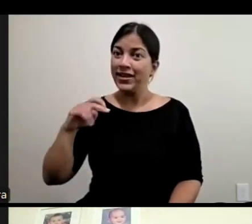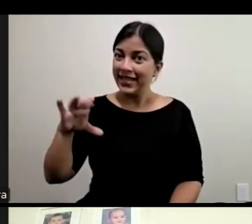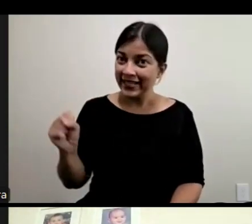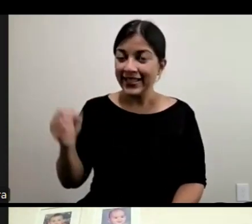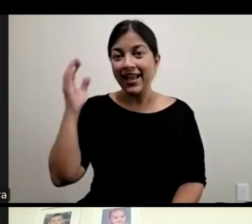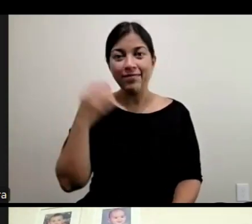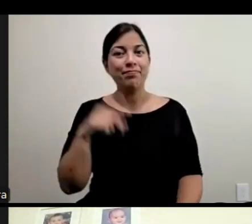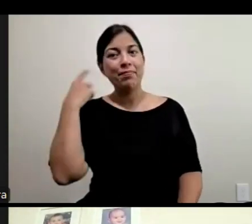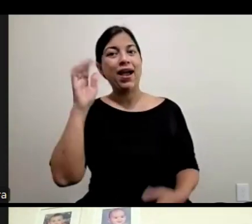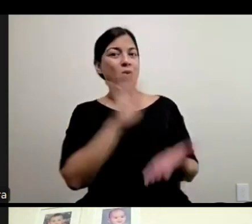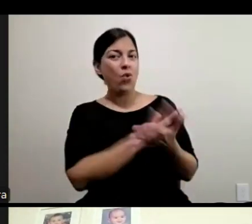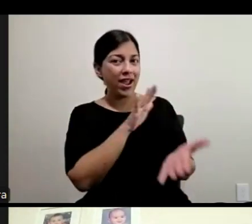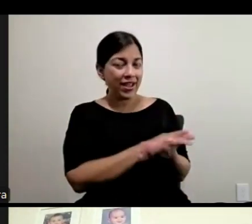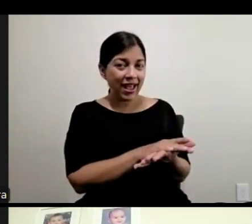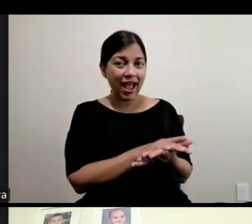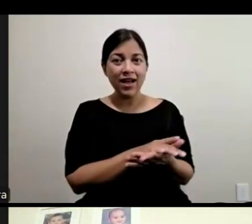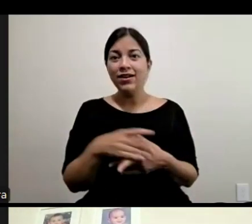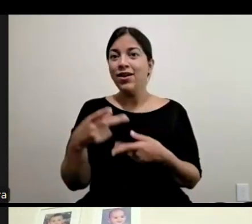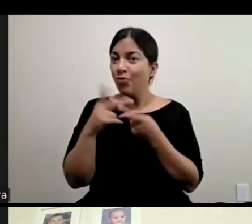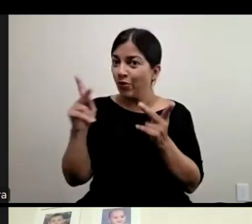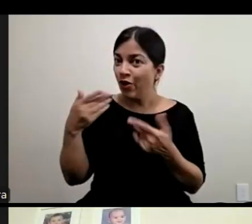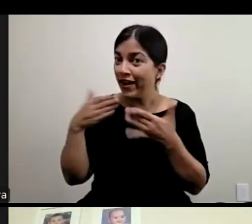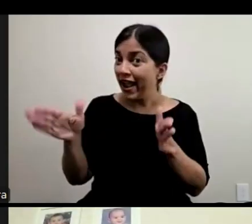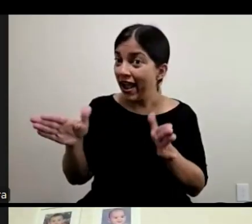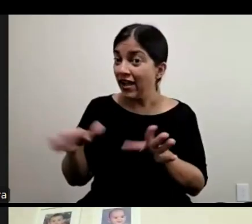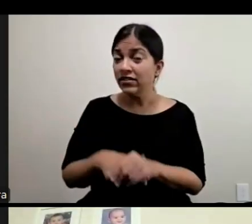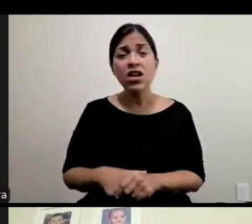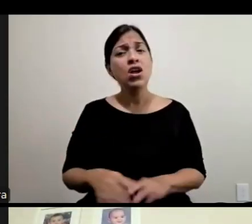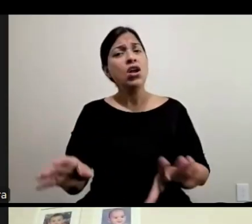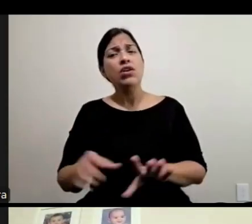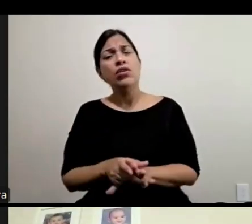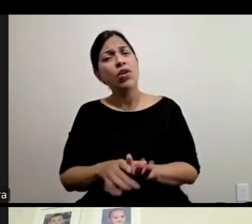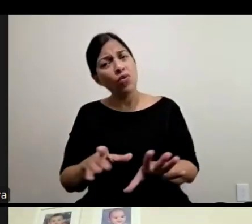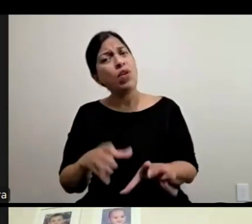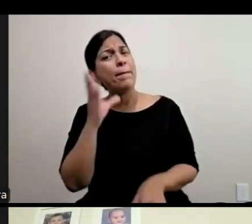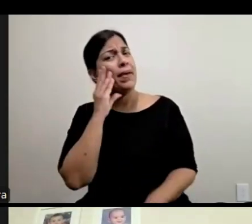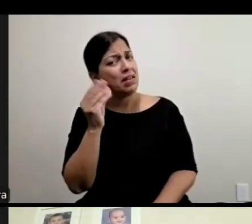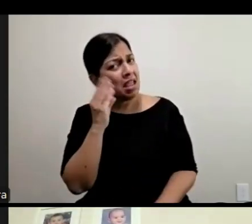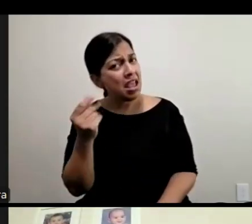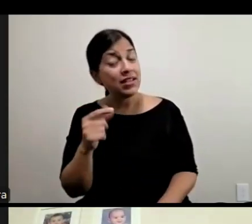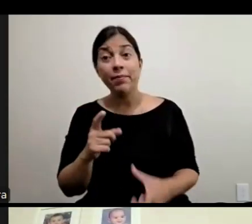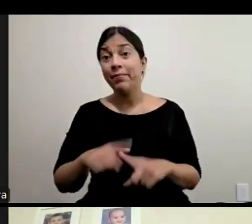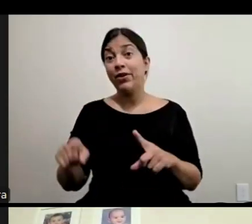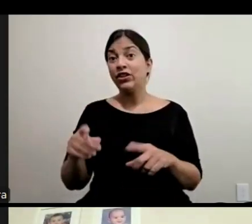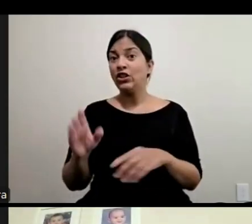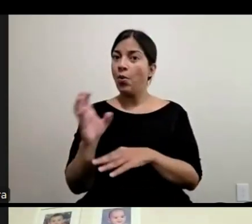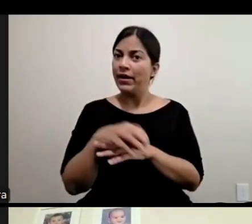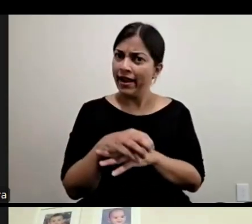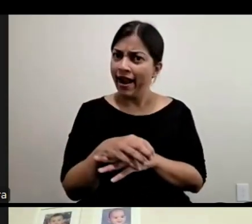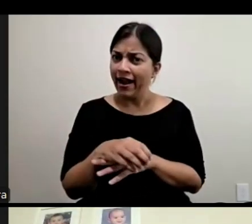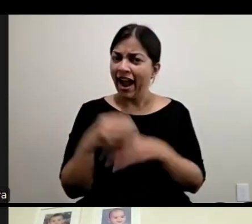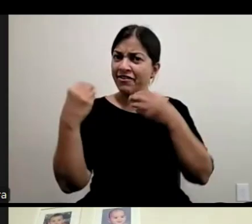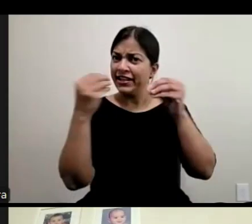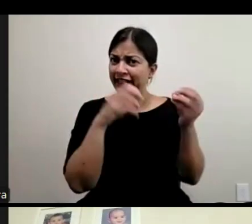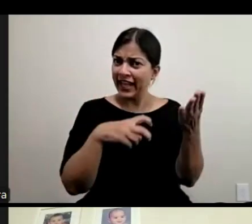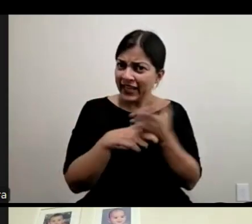público general, ¿no? Con la orquesta sinfónica. No, pero vas a tener una gran experiencia. Entonces, te obligan a vender taquillas, tienes que alquilar